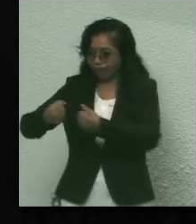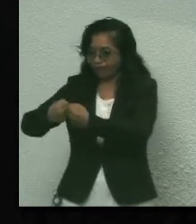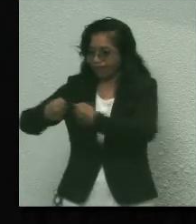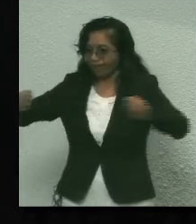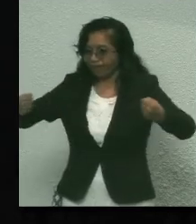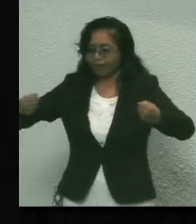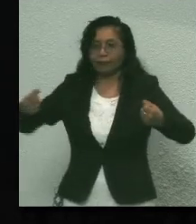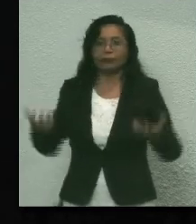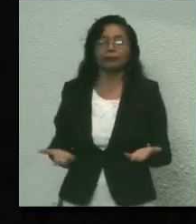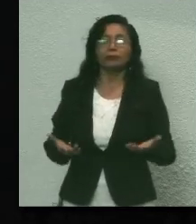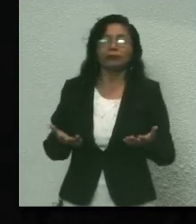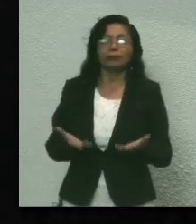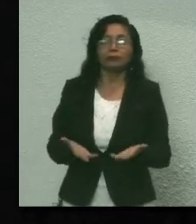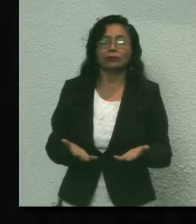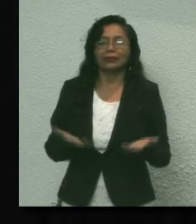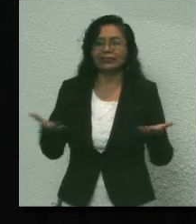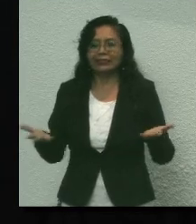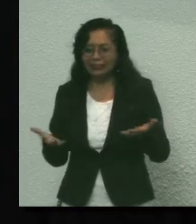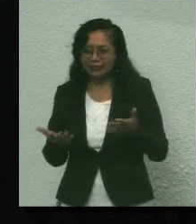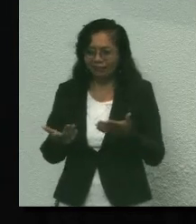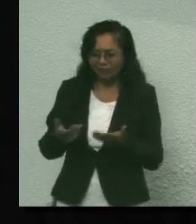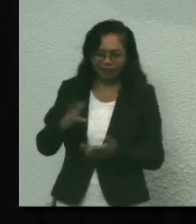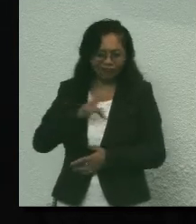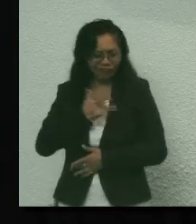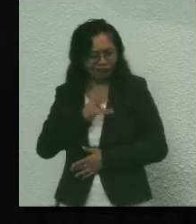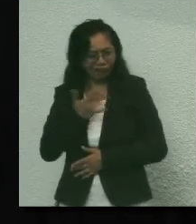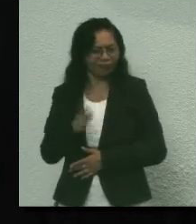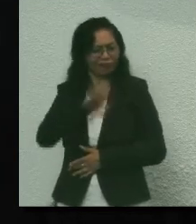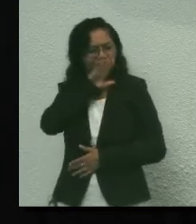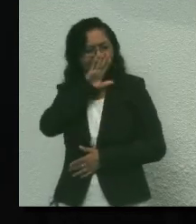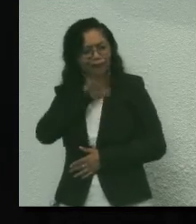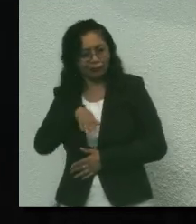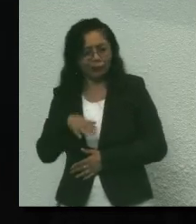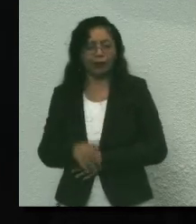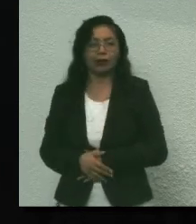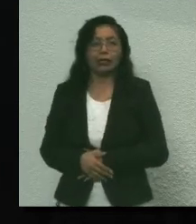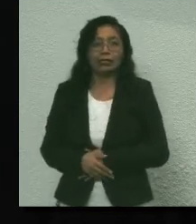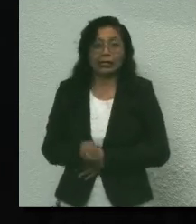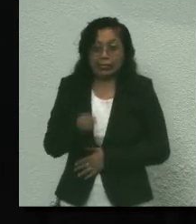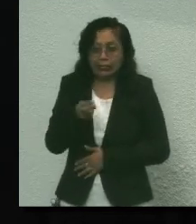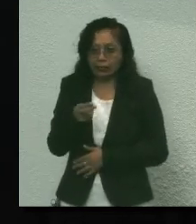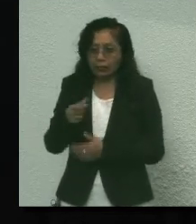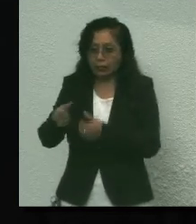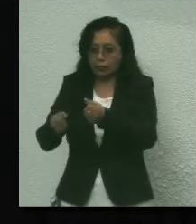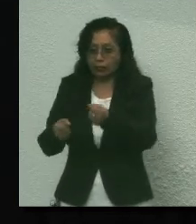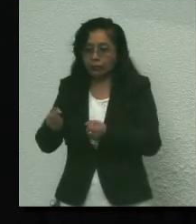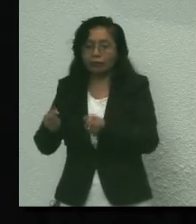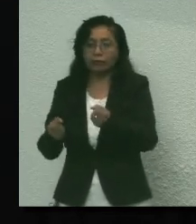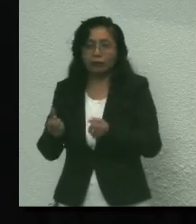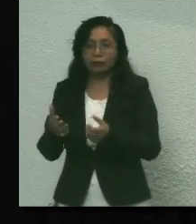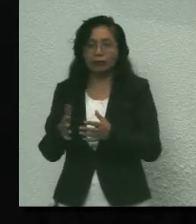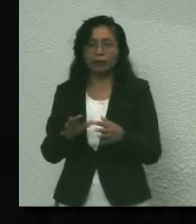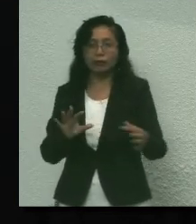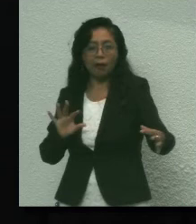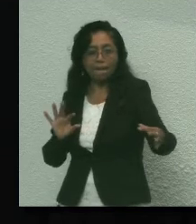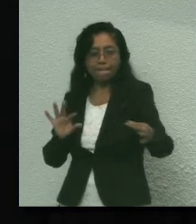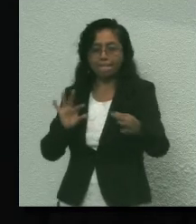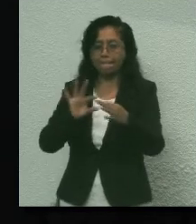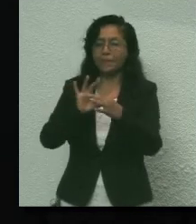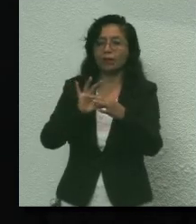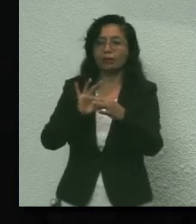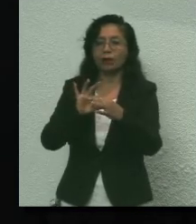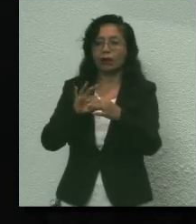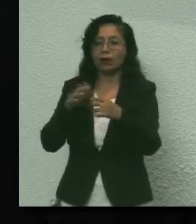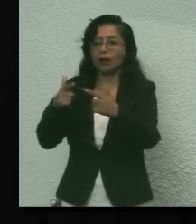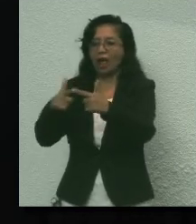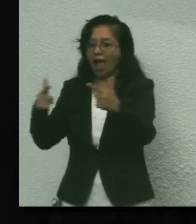la decepción y el desengaño. Esta administración prefirió vincularse a